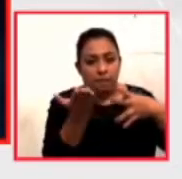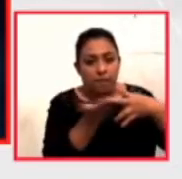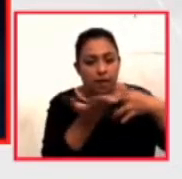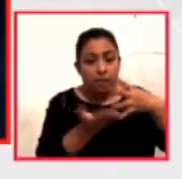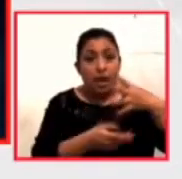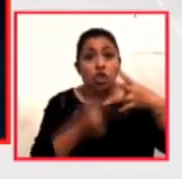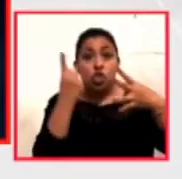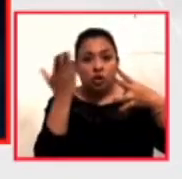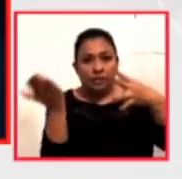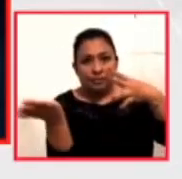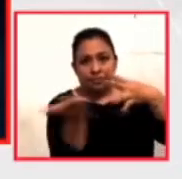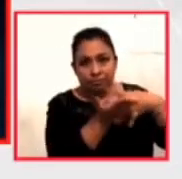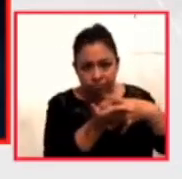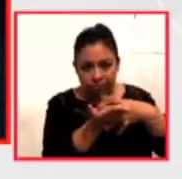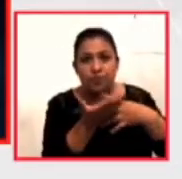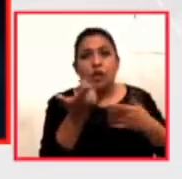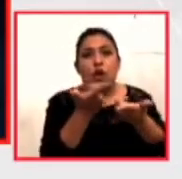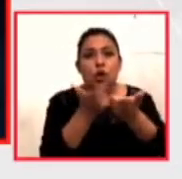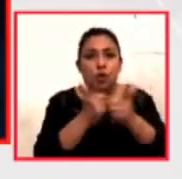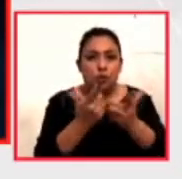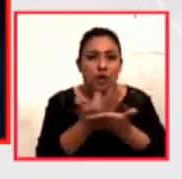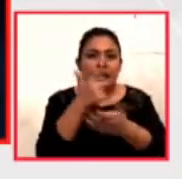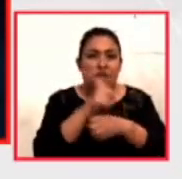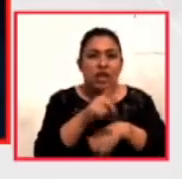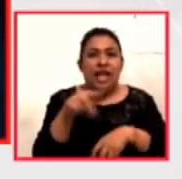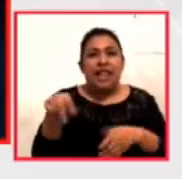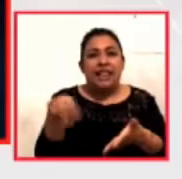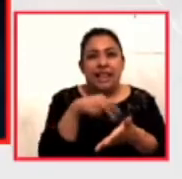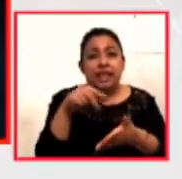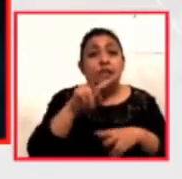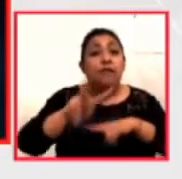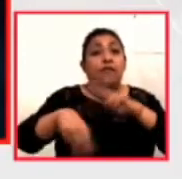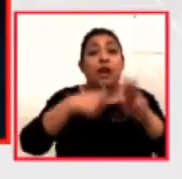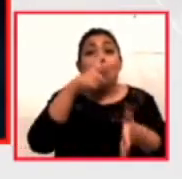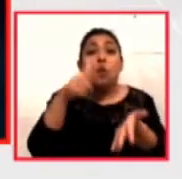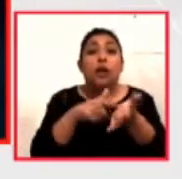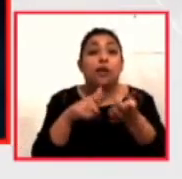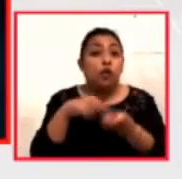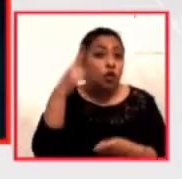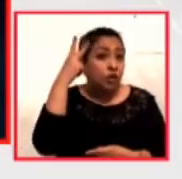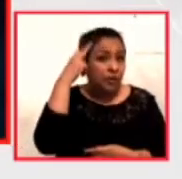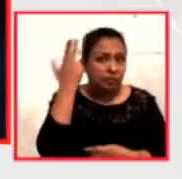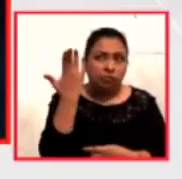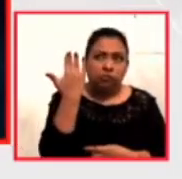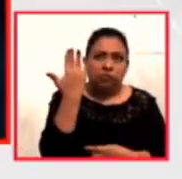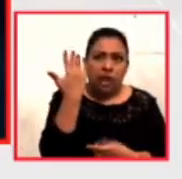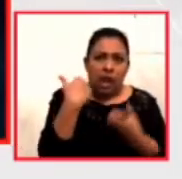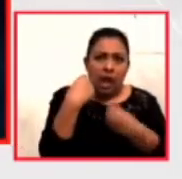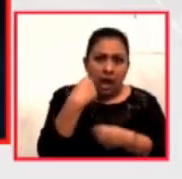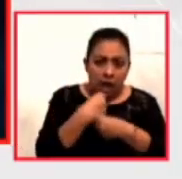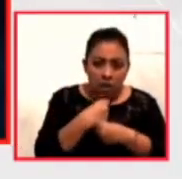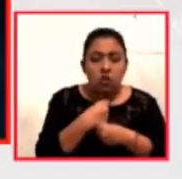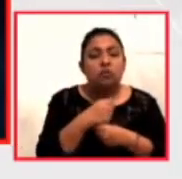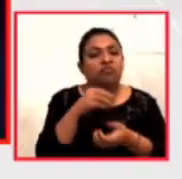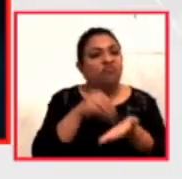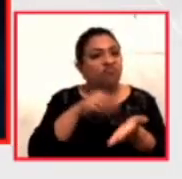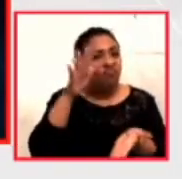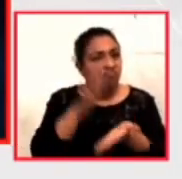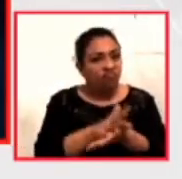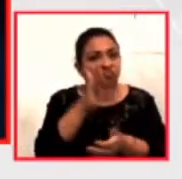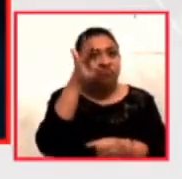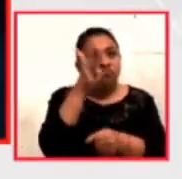la Compañía Nacional de Danza llevó a la sala principal del Palacio de Bellas Artes hace un par de años y que quedó registrada en